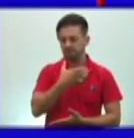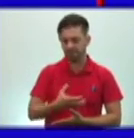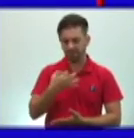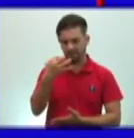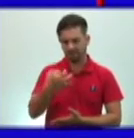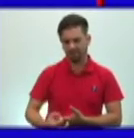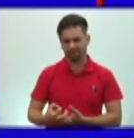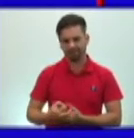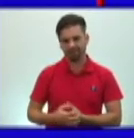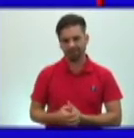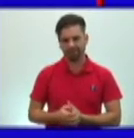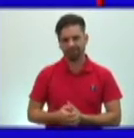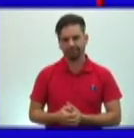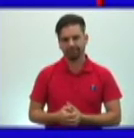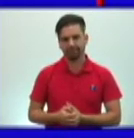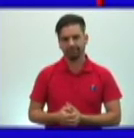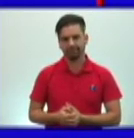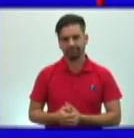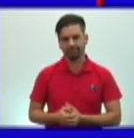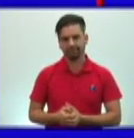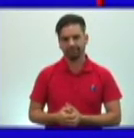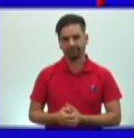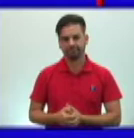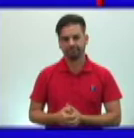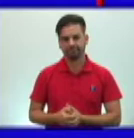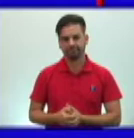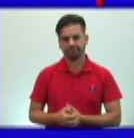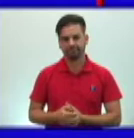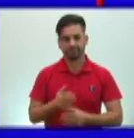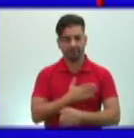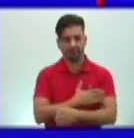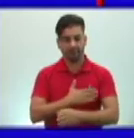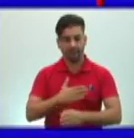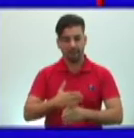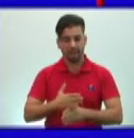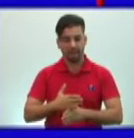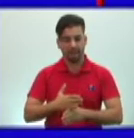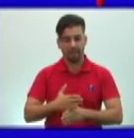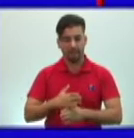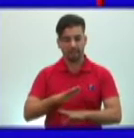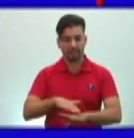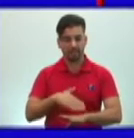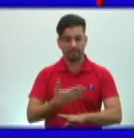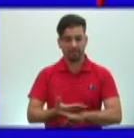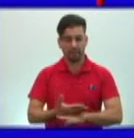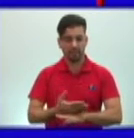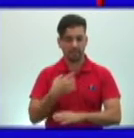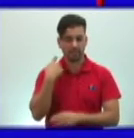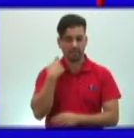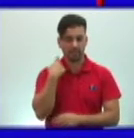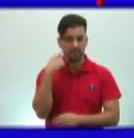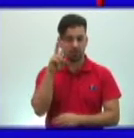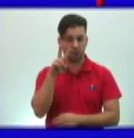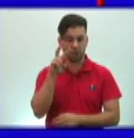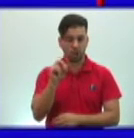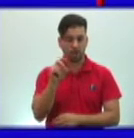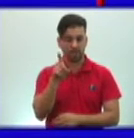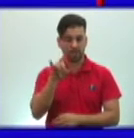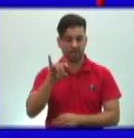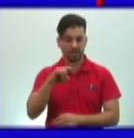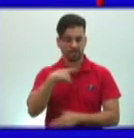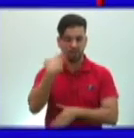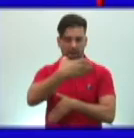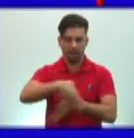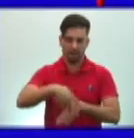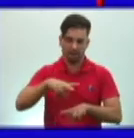presente hasta que en la misma fecha, en el 2016, fallece en La Habana. Durante 60 años estuvo luchando por